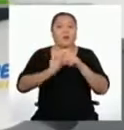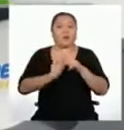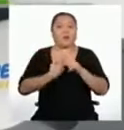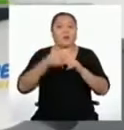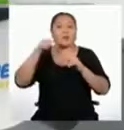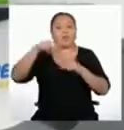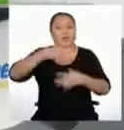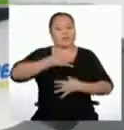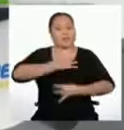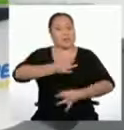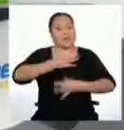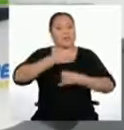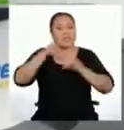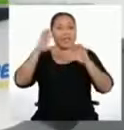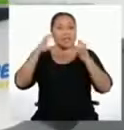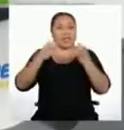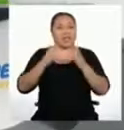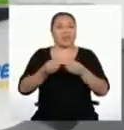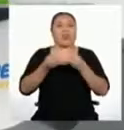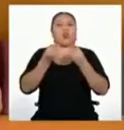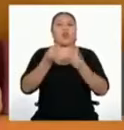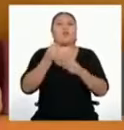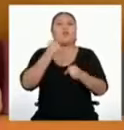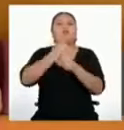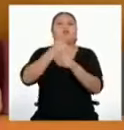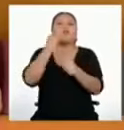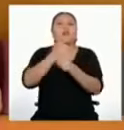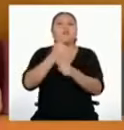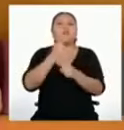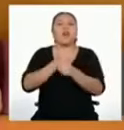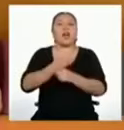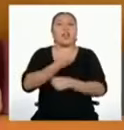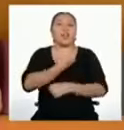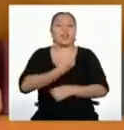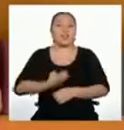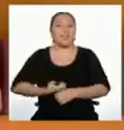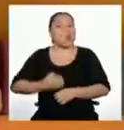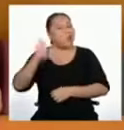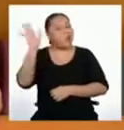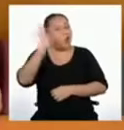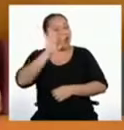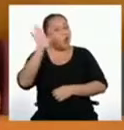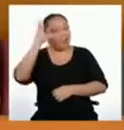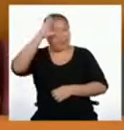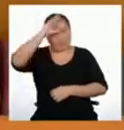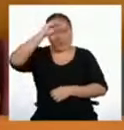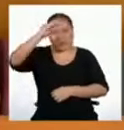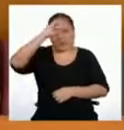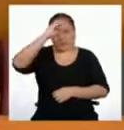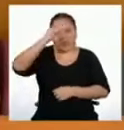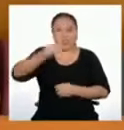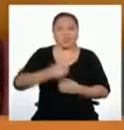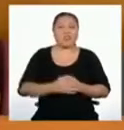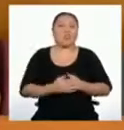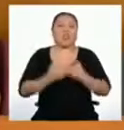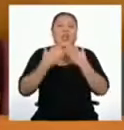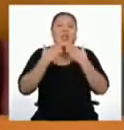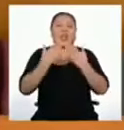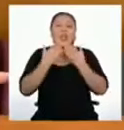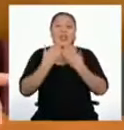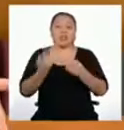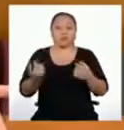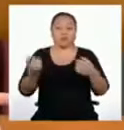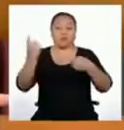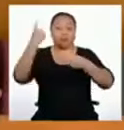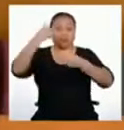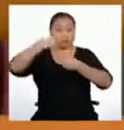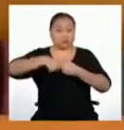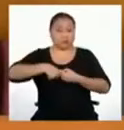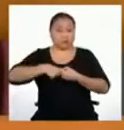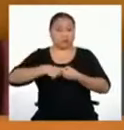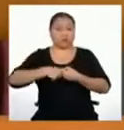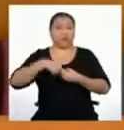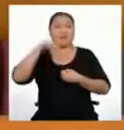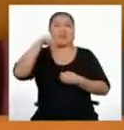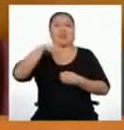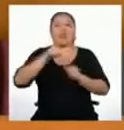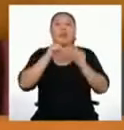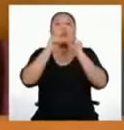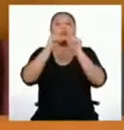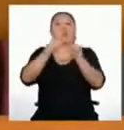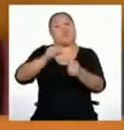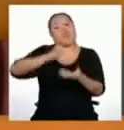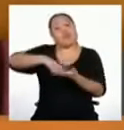interesante clase sobre el funcionamiento del Estado. Hola chicas y chicos, gracias por estar aquí y seguir